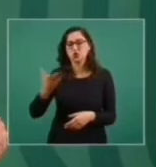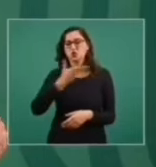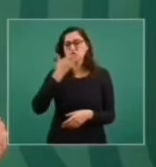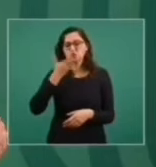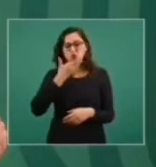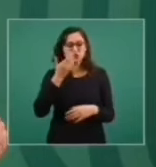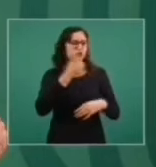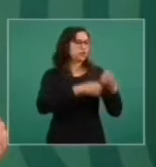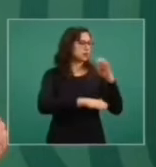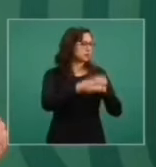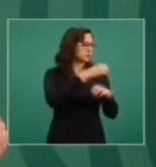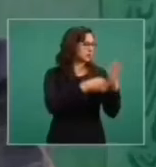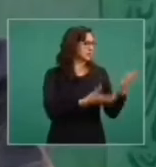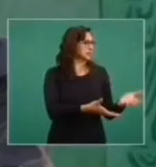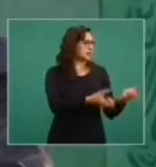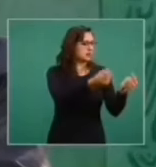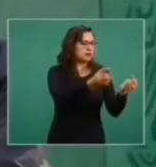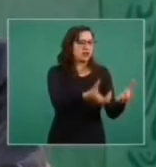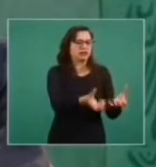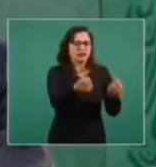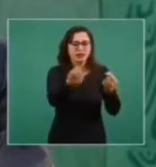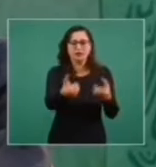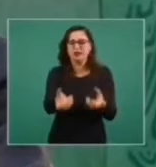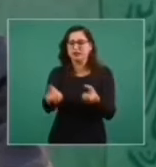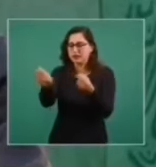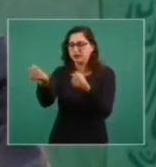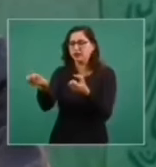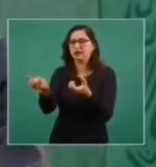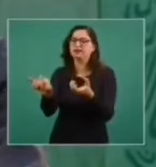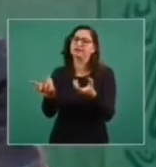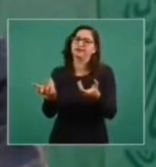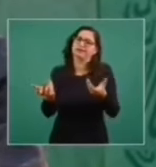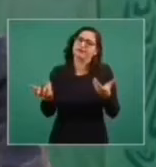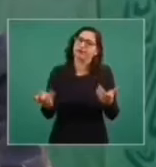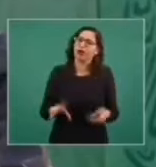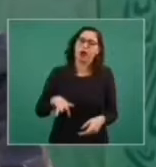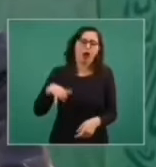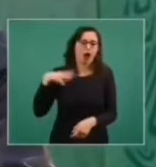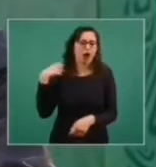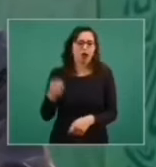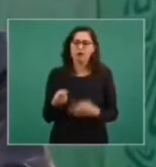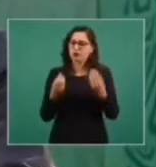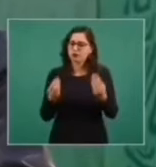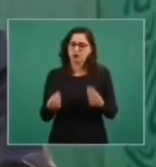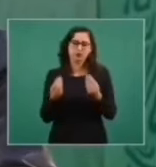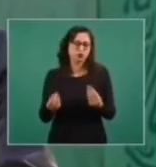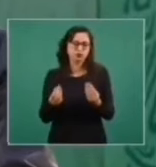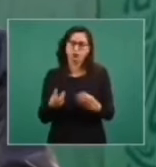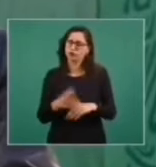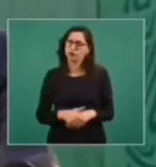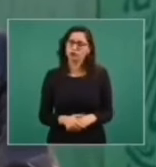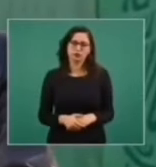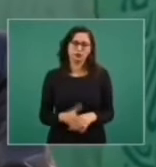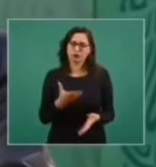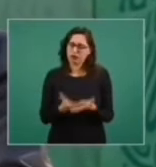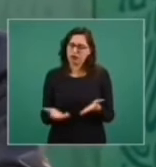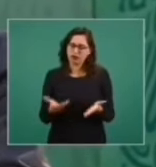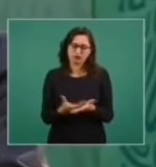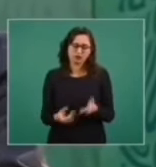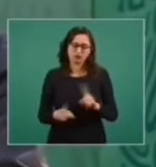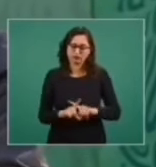Ahora, con lo de altos hornos, hubieron propuestas en ese sentido de que nosotros